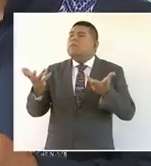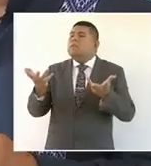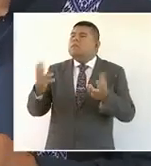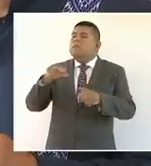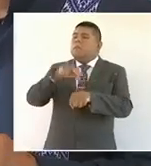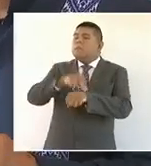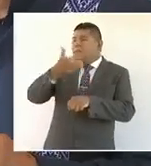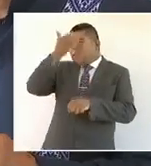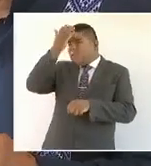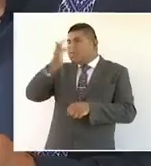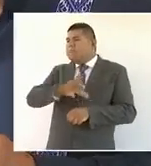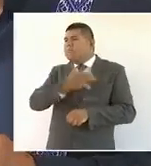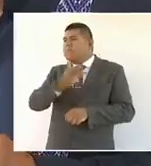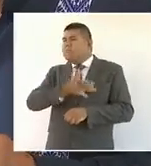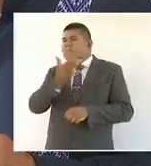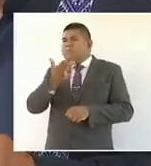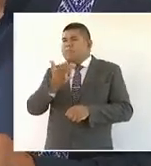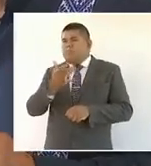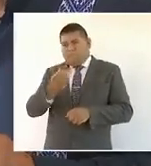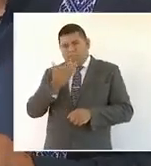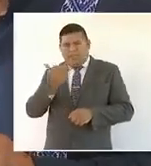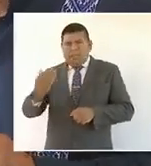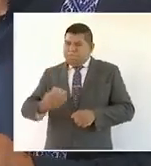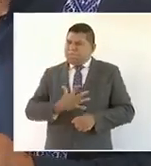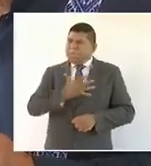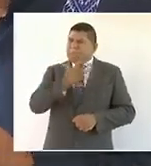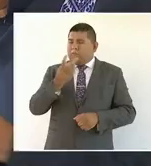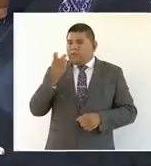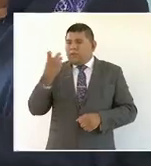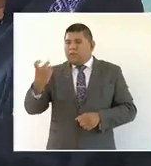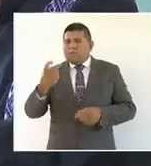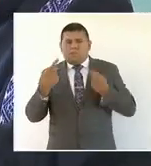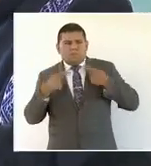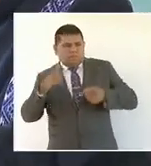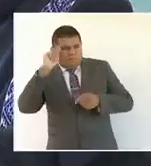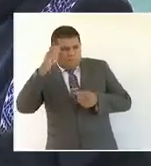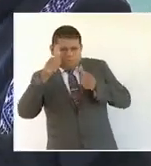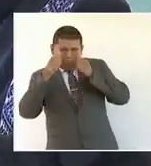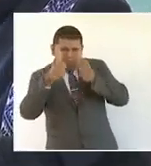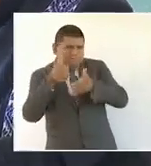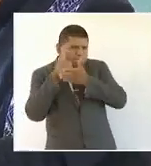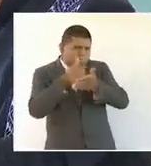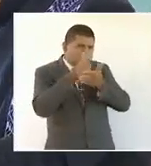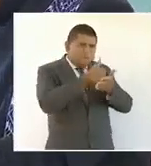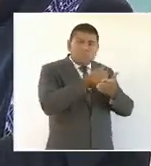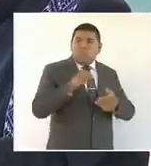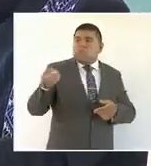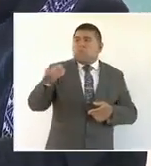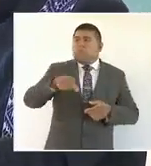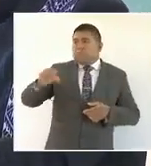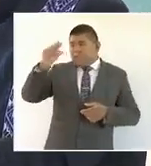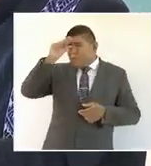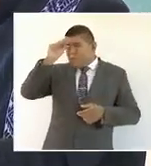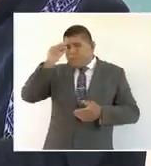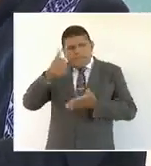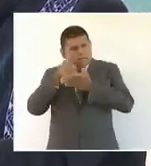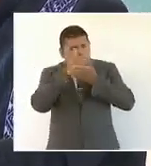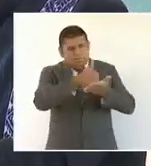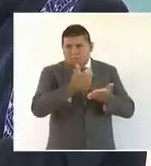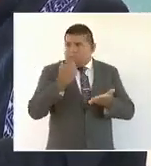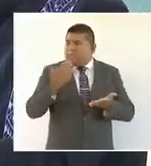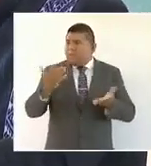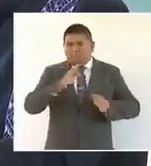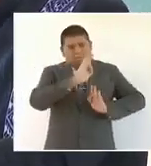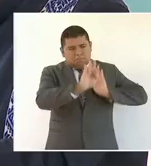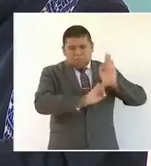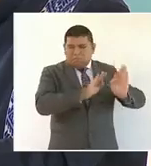satisfacción. Trabajar en bien de otros, poner el servicio del conocimiento en bien del